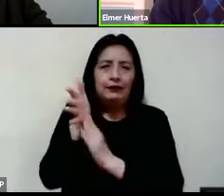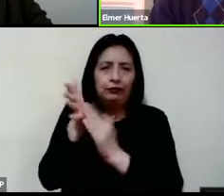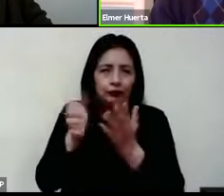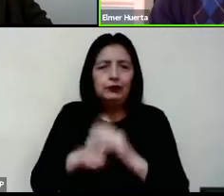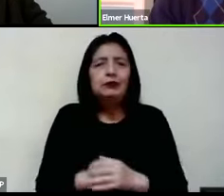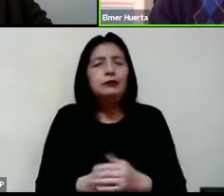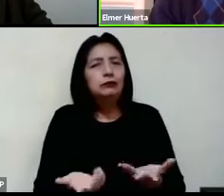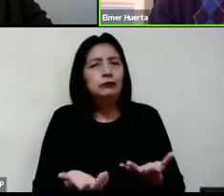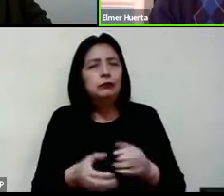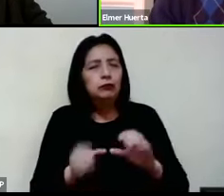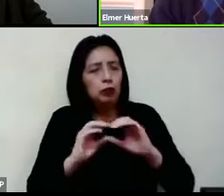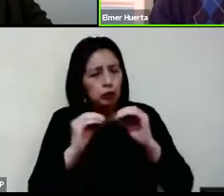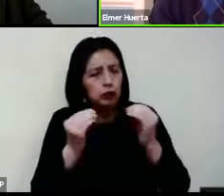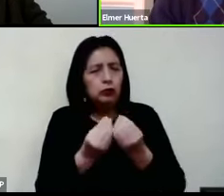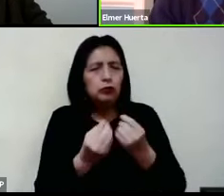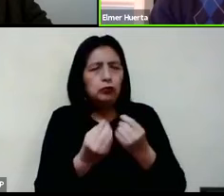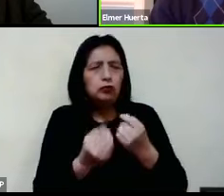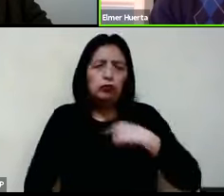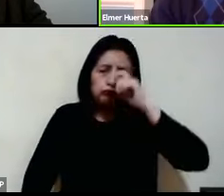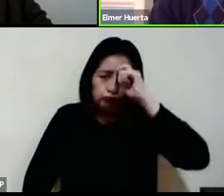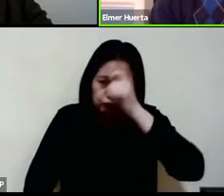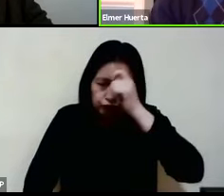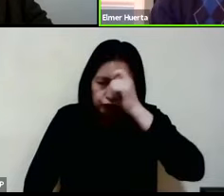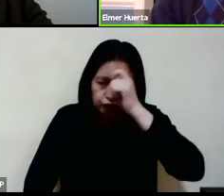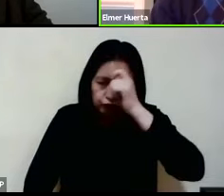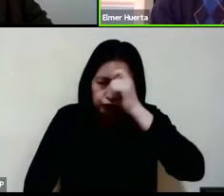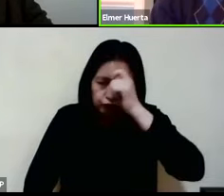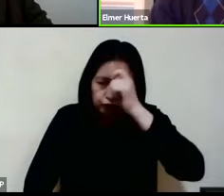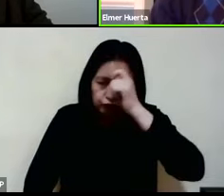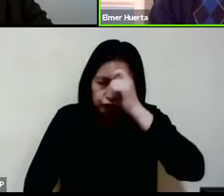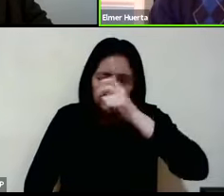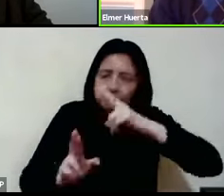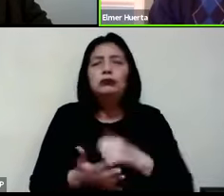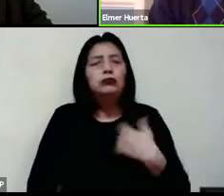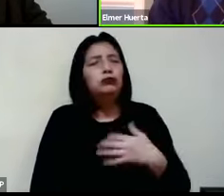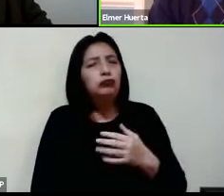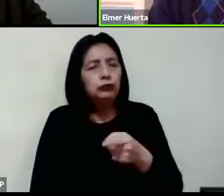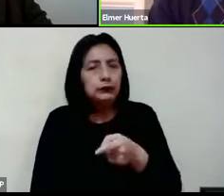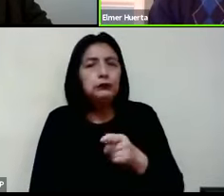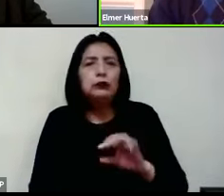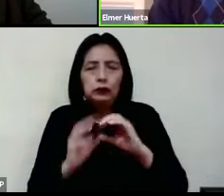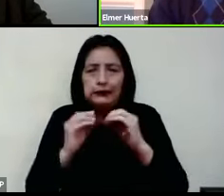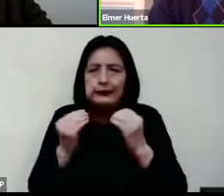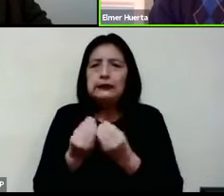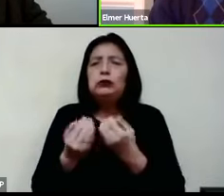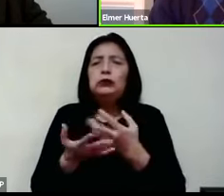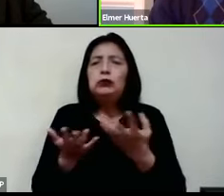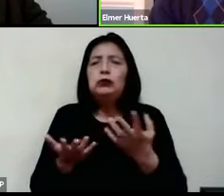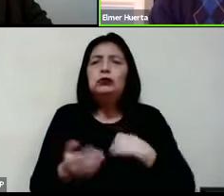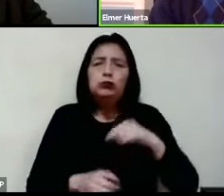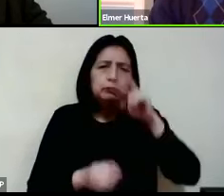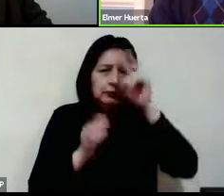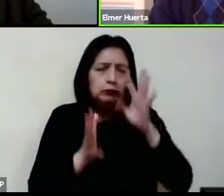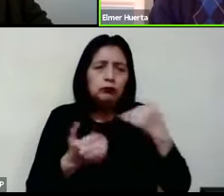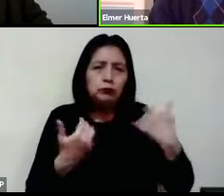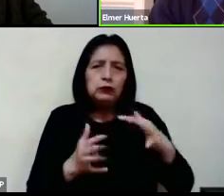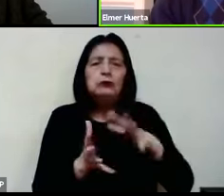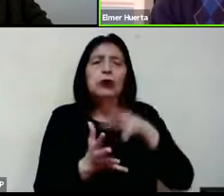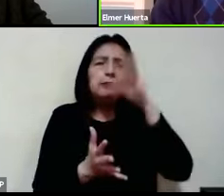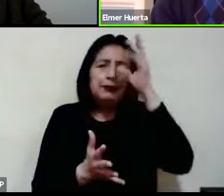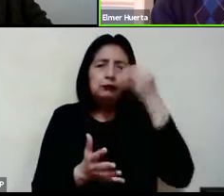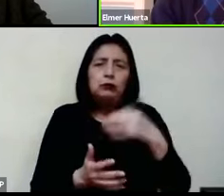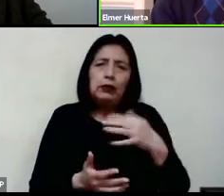una organización a la cual yo respeto muchísimo y a la que los peruanos hemos aprendido a